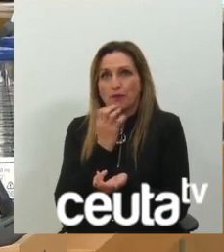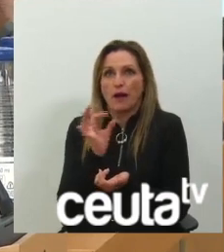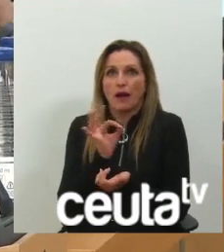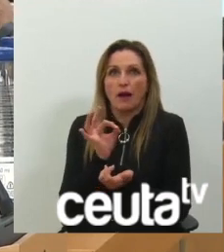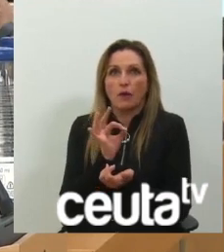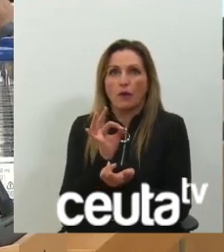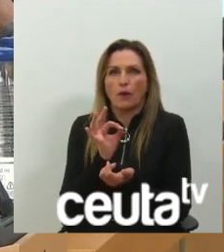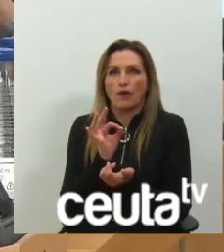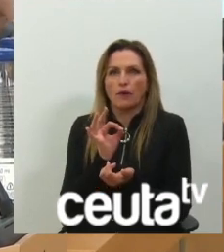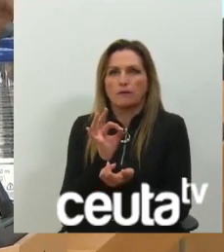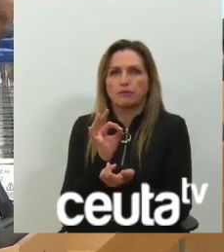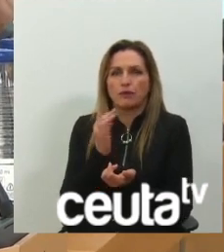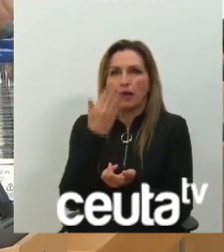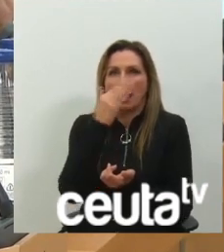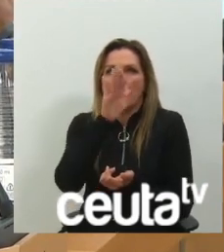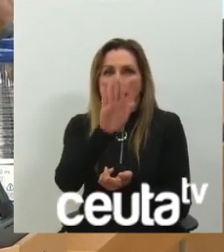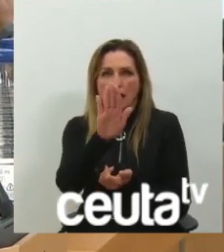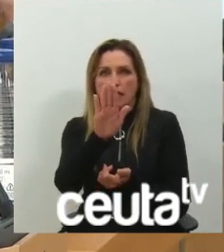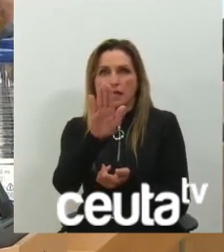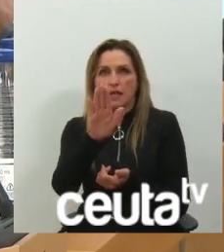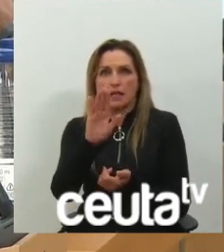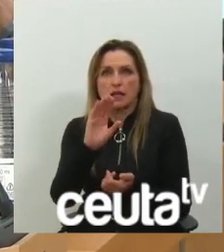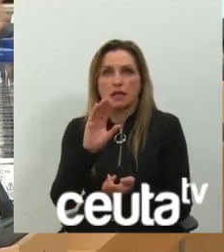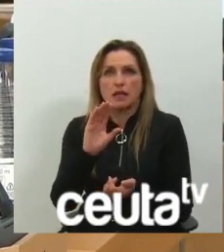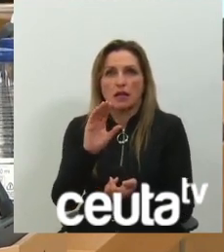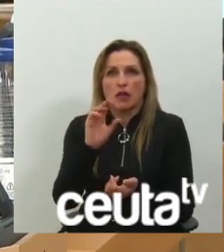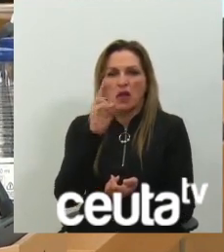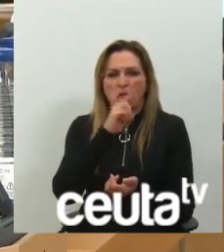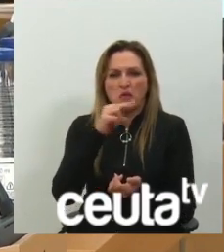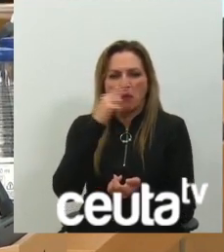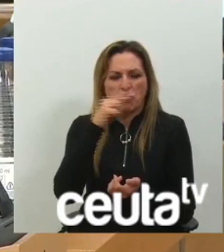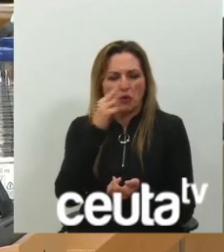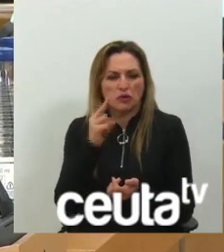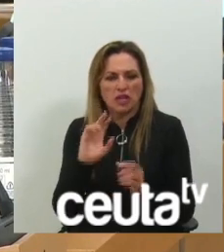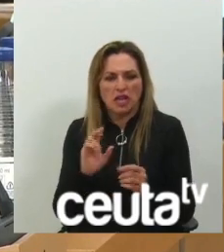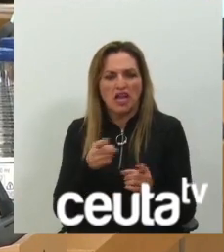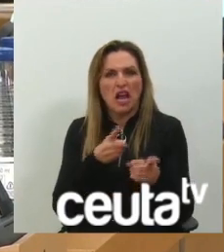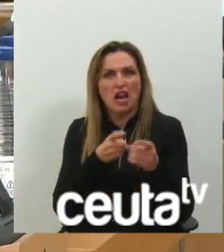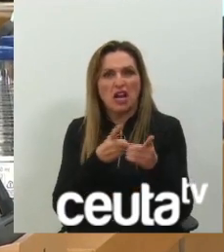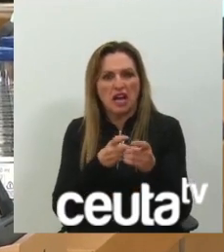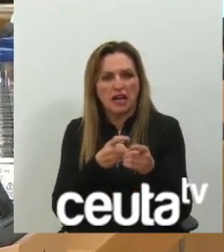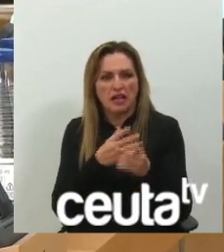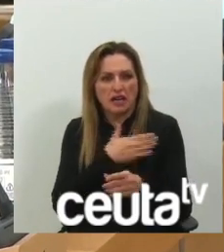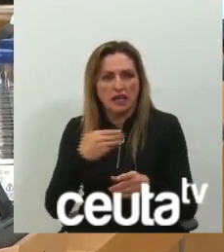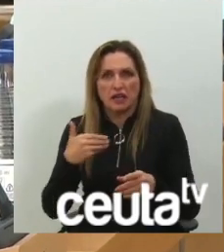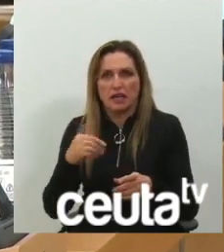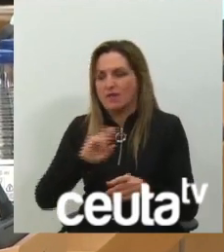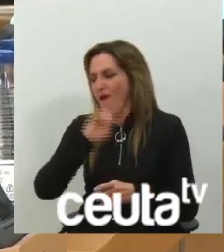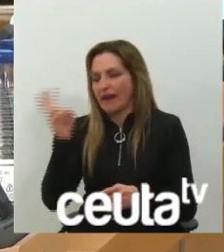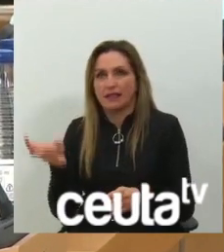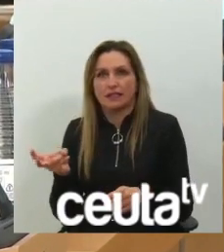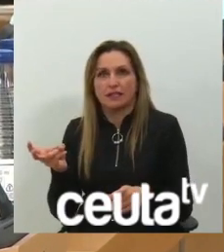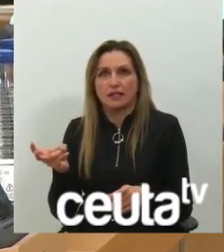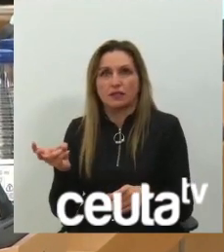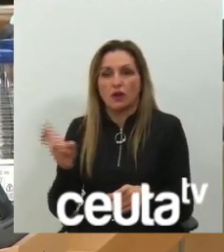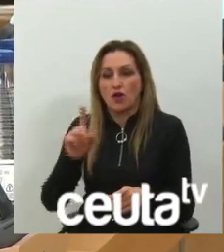y nos ha dicho no así que no sé si nos ha dicho nástic comunistas que somos de putting que queremos la guerra nos ha dicho de todos bien nosotros